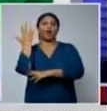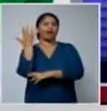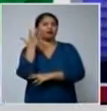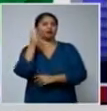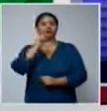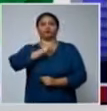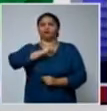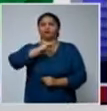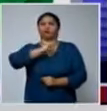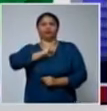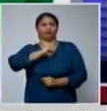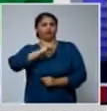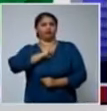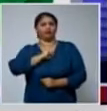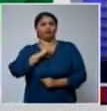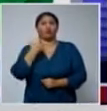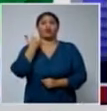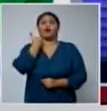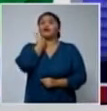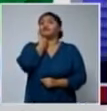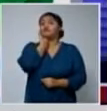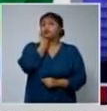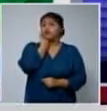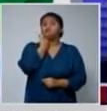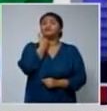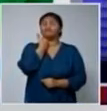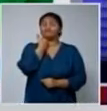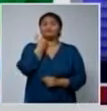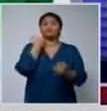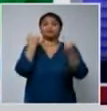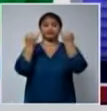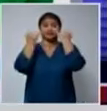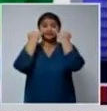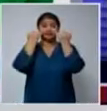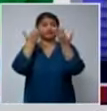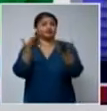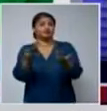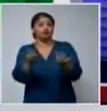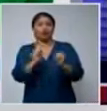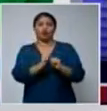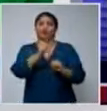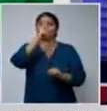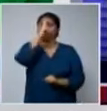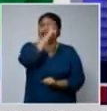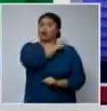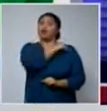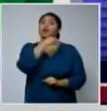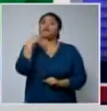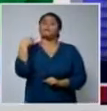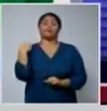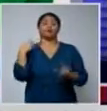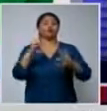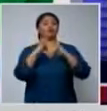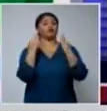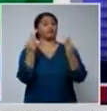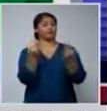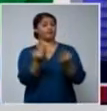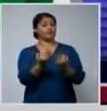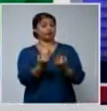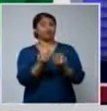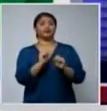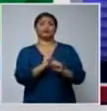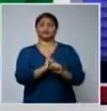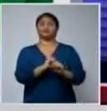febrícula. Se identificó por su médico de familia, al ser contacto de caso positivo ya